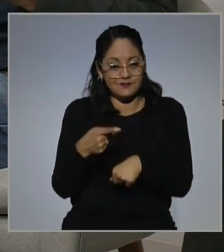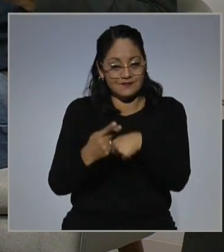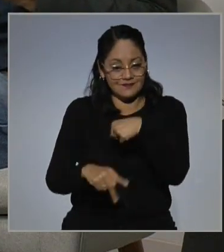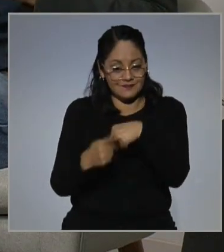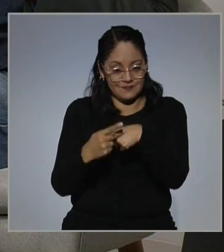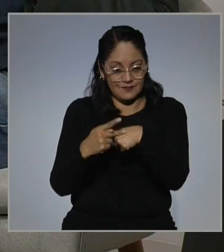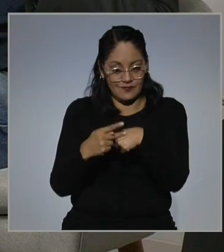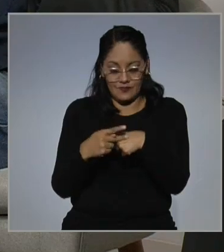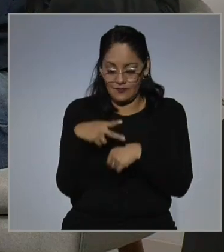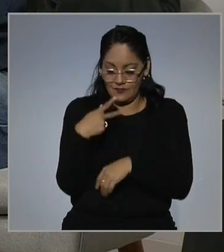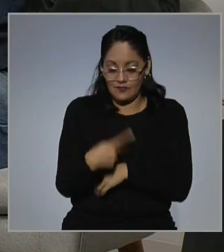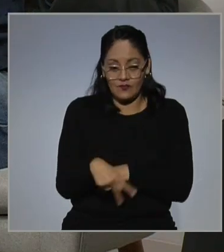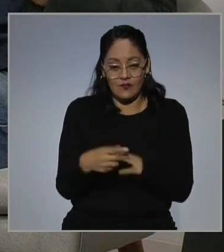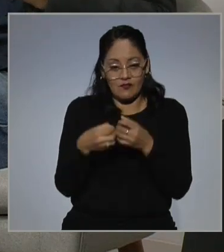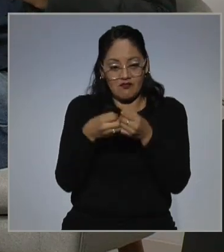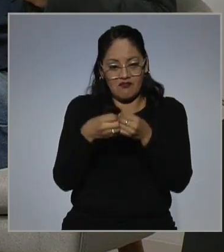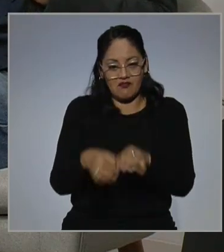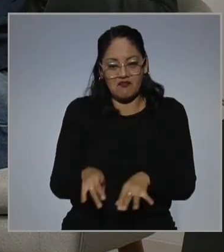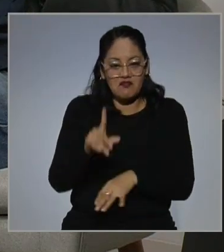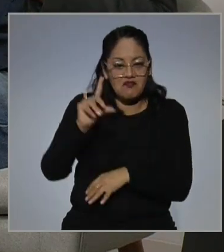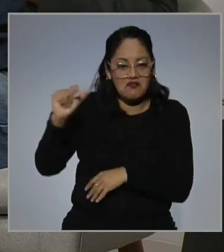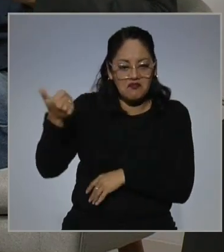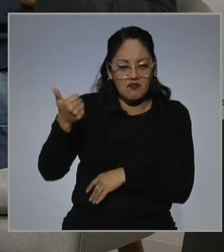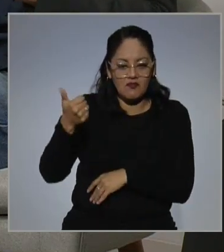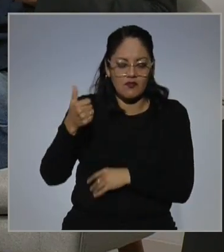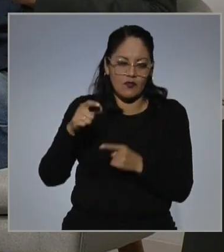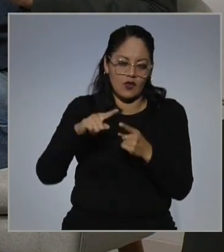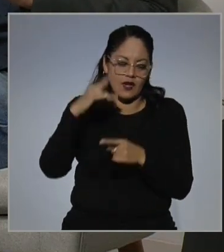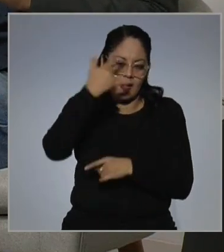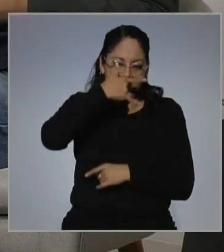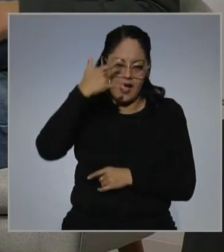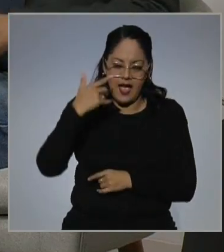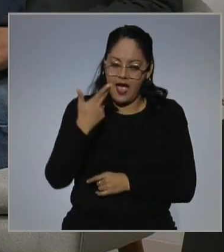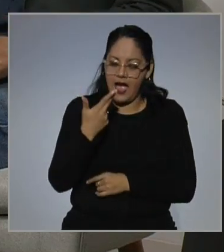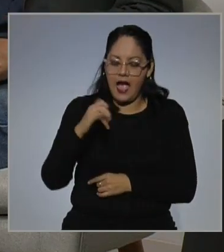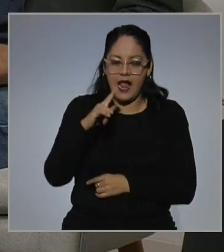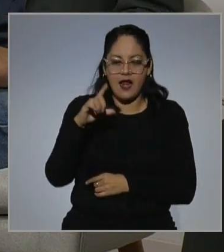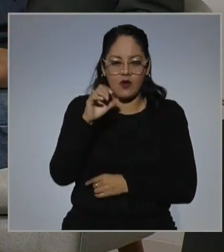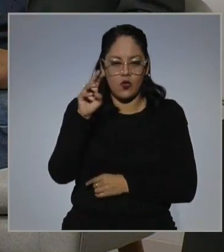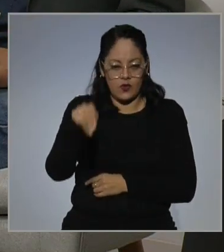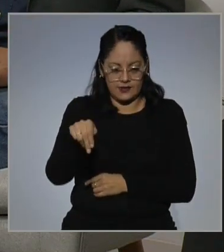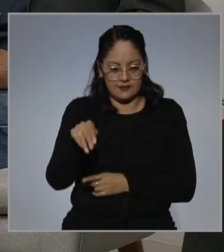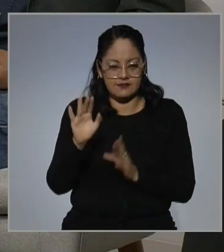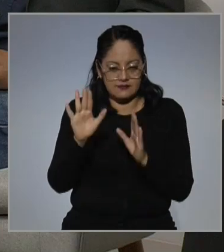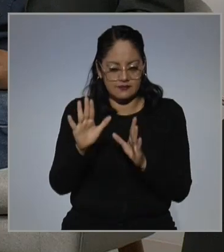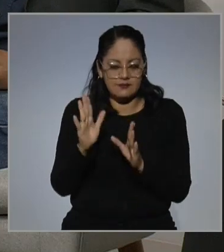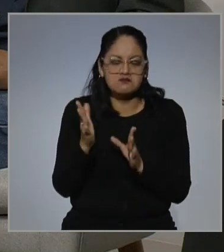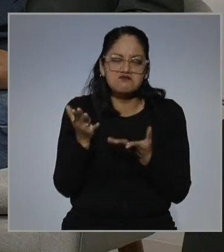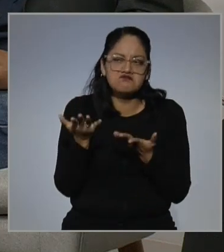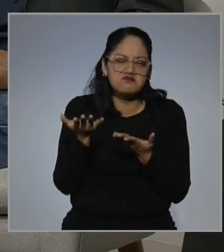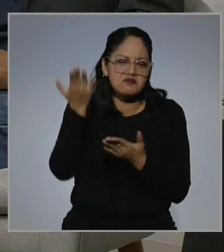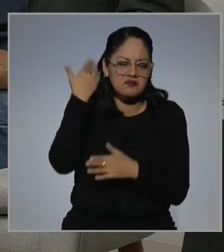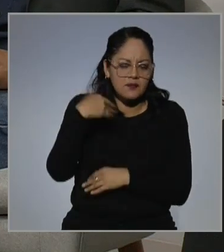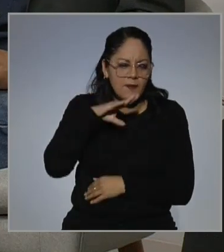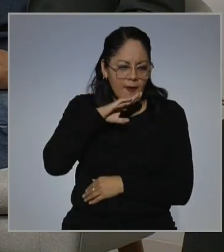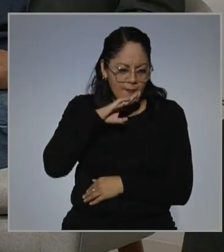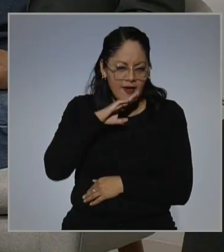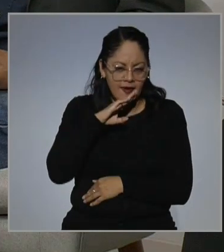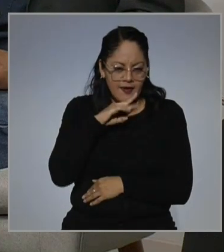de perderse frente a otras expresiones como el Halloween. Eso le ocurrió a una mamá